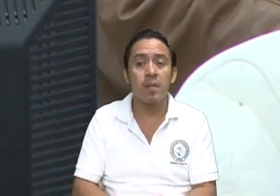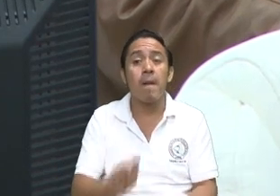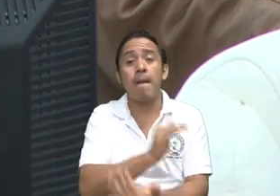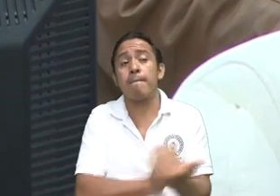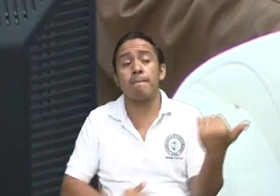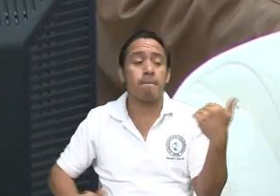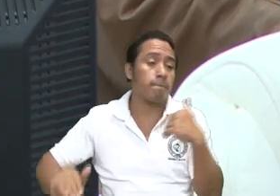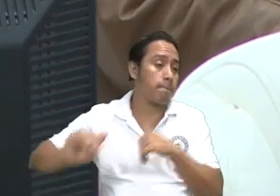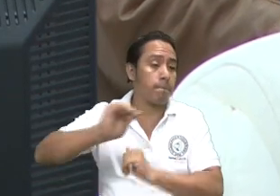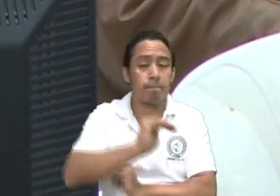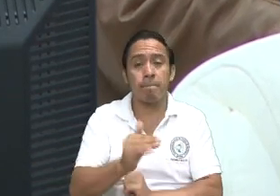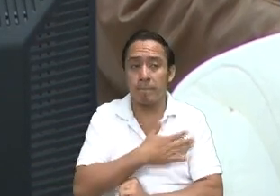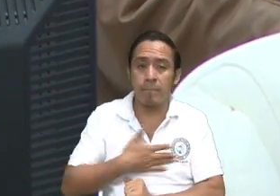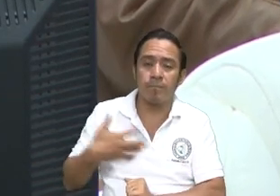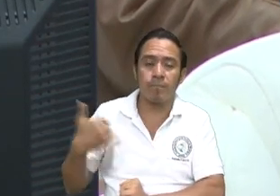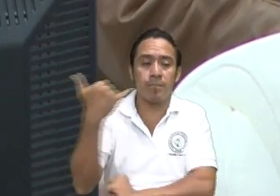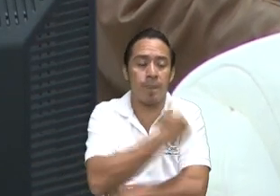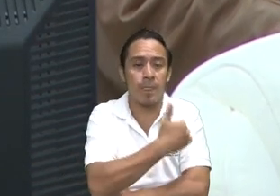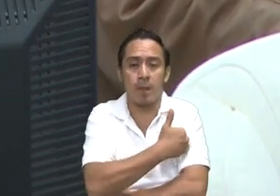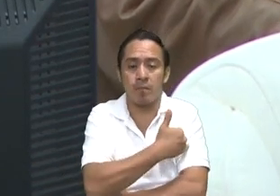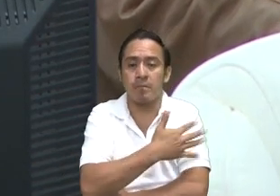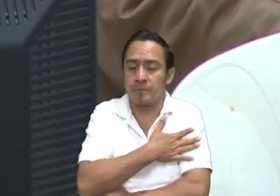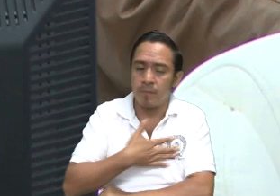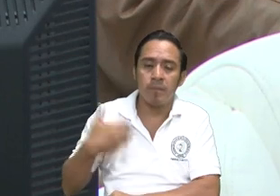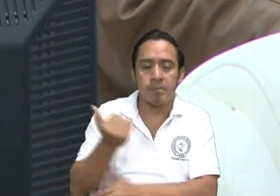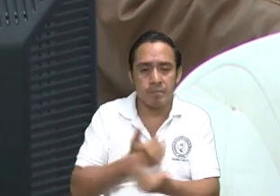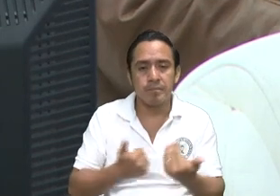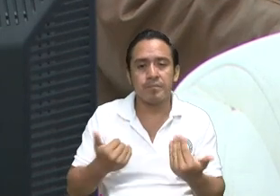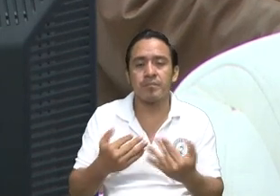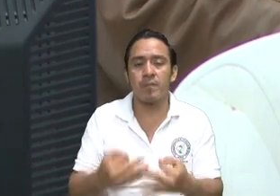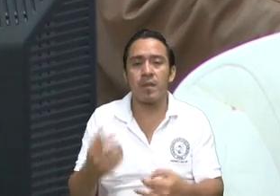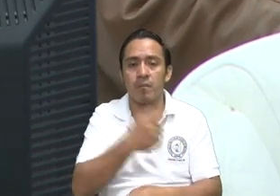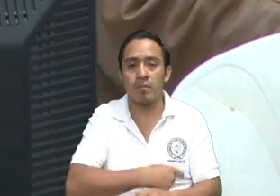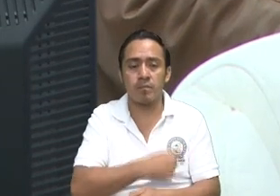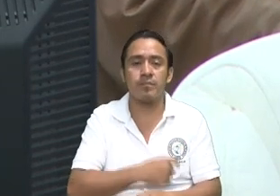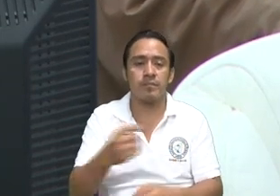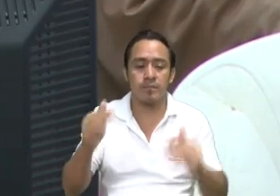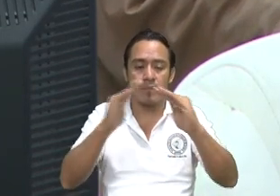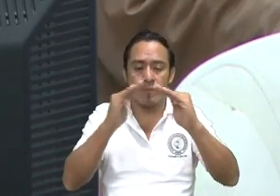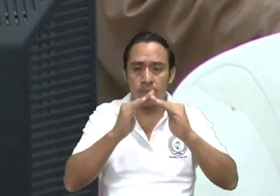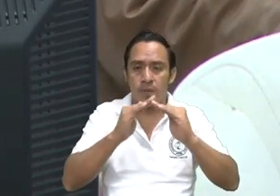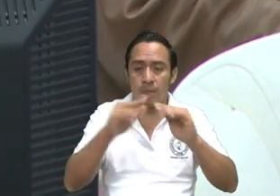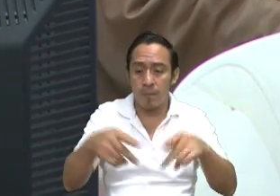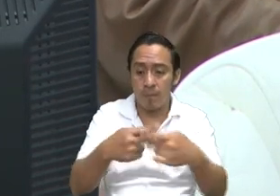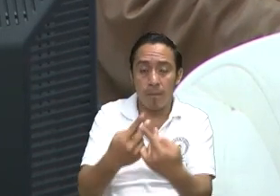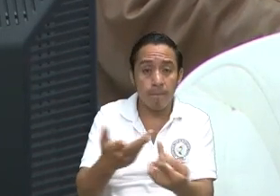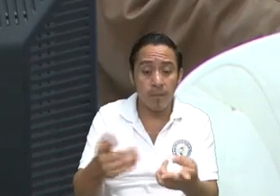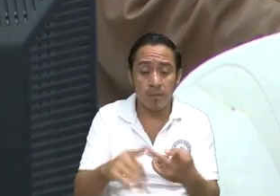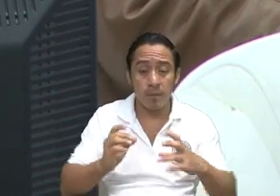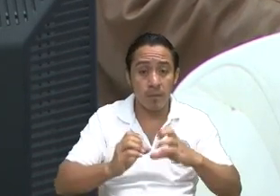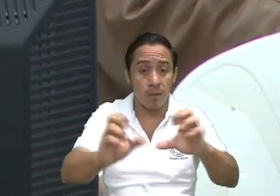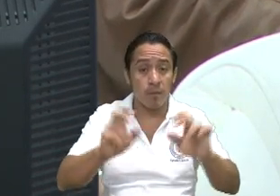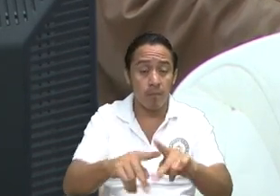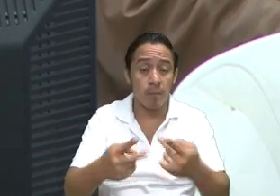y mejores hospitales, más y mejores escuelas, casas para el pueblo, calles para